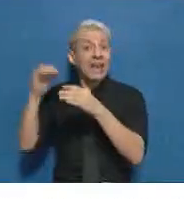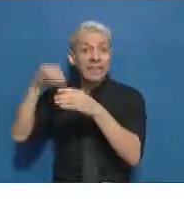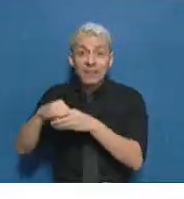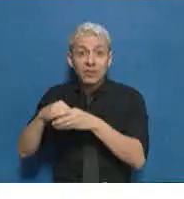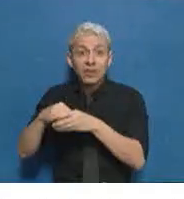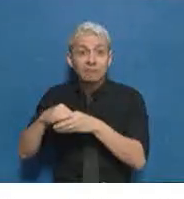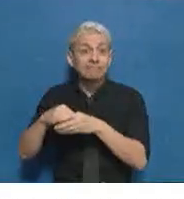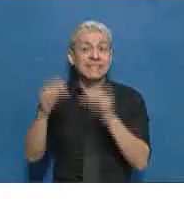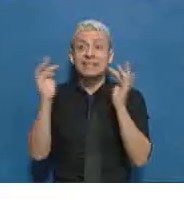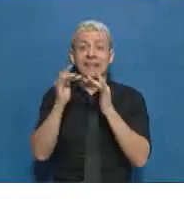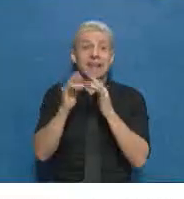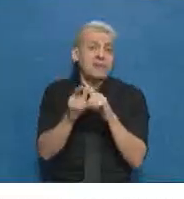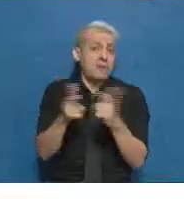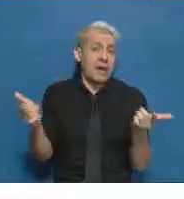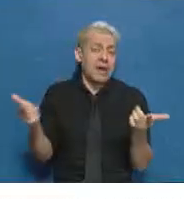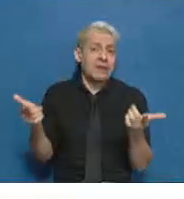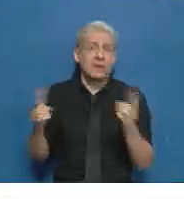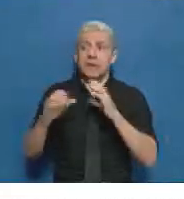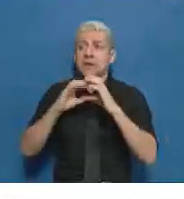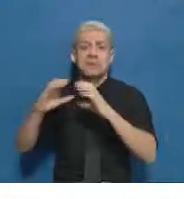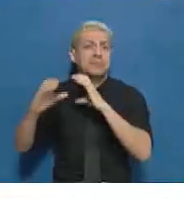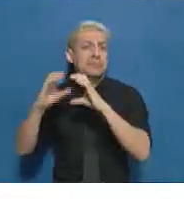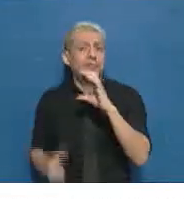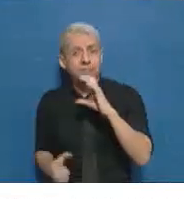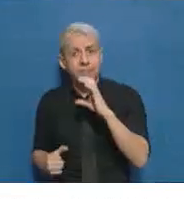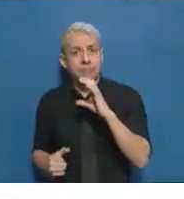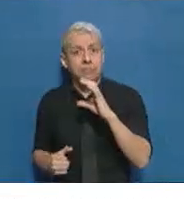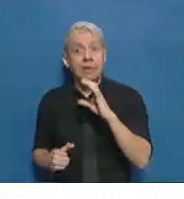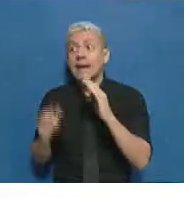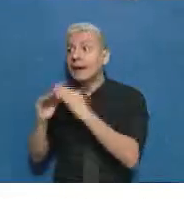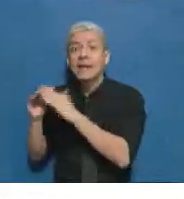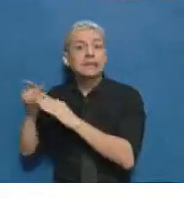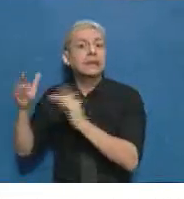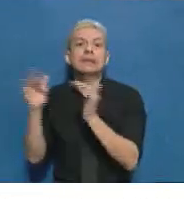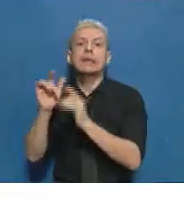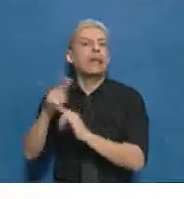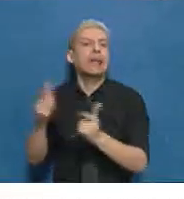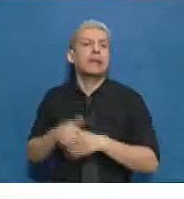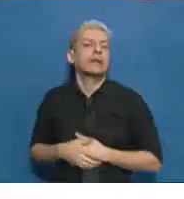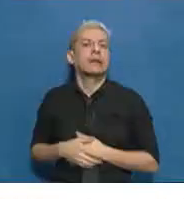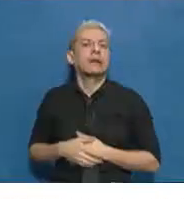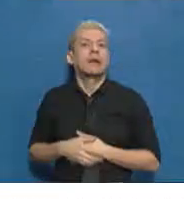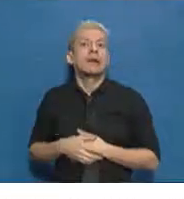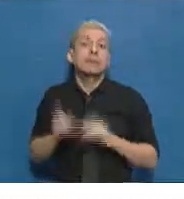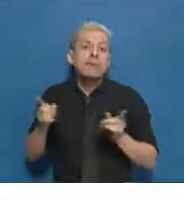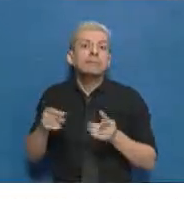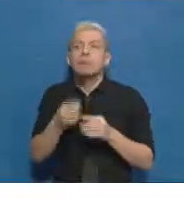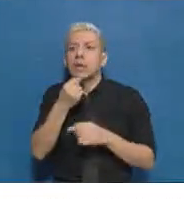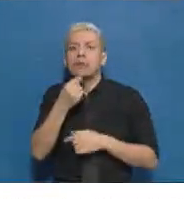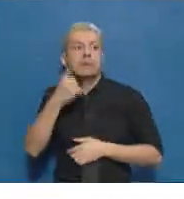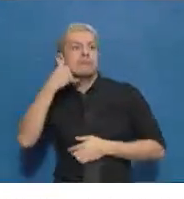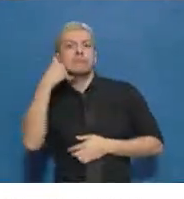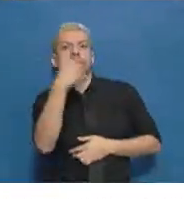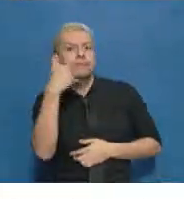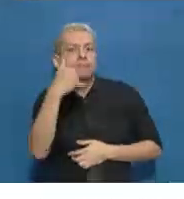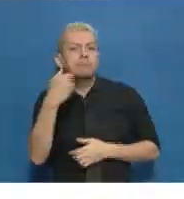señal. Está por ahí hasta para momentos difíciles que no hay señal. Por ejemplo, para llamar a una ambulancia. Sí, o más, que